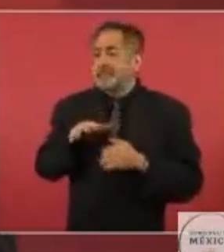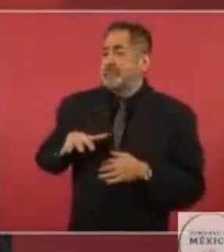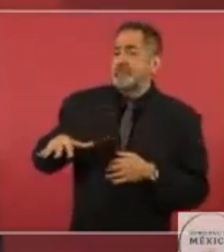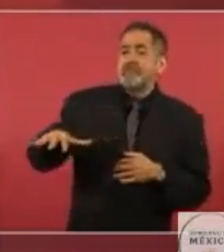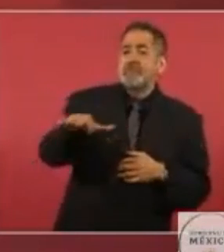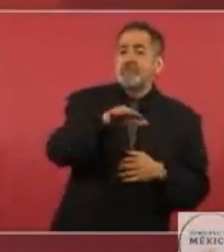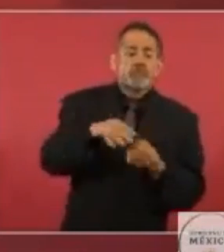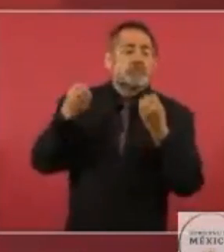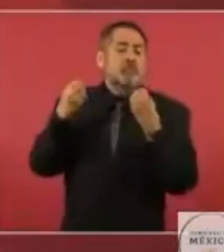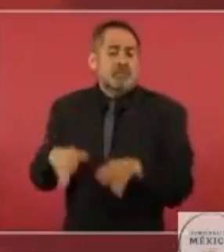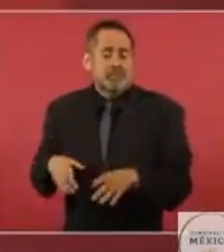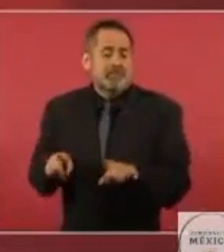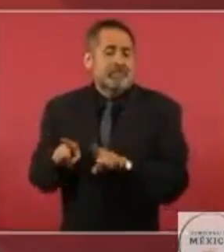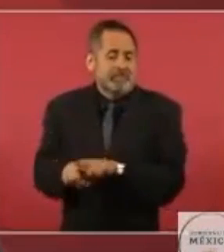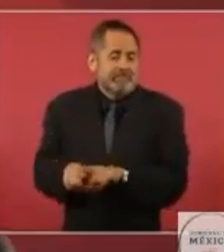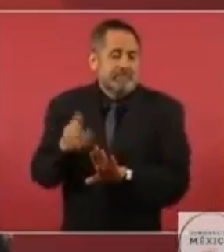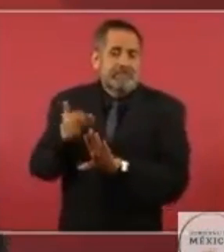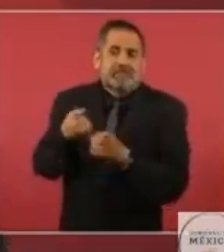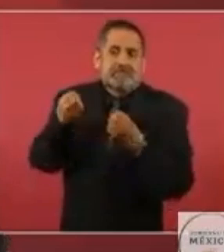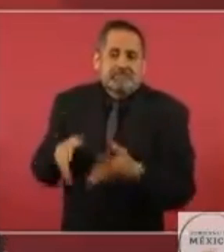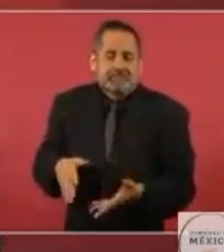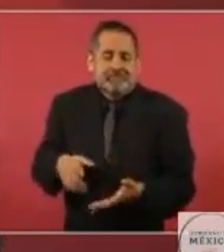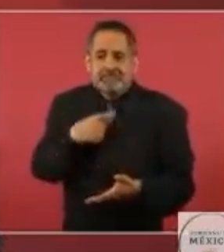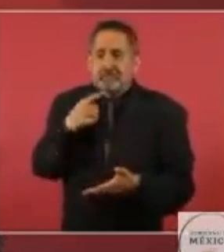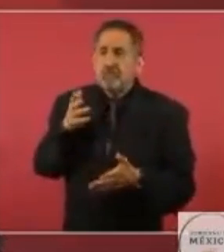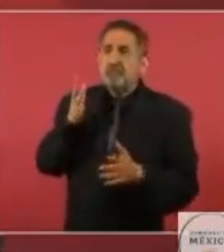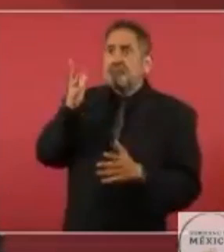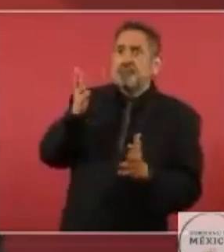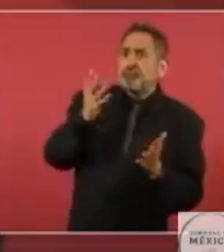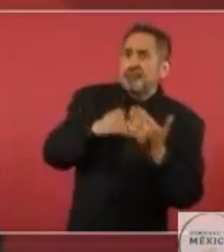sino que también afectan el desarrollo